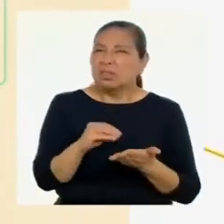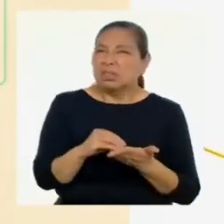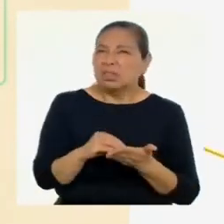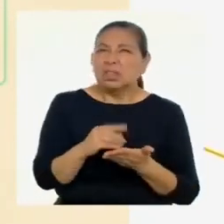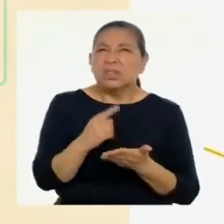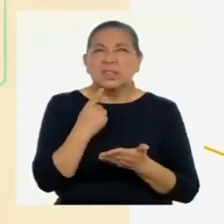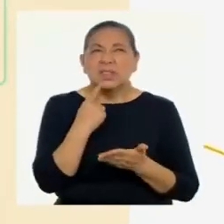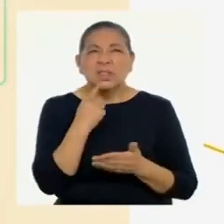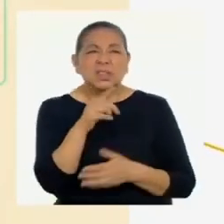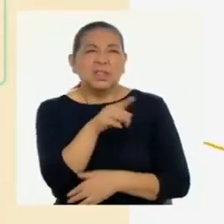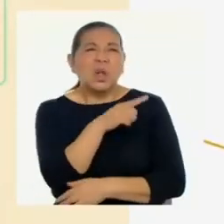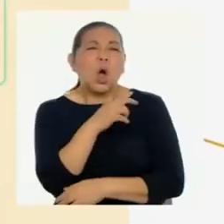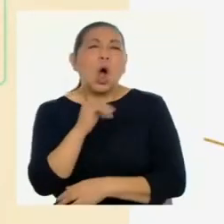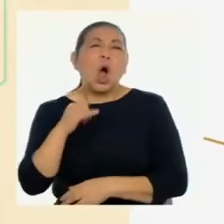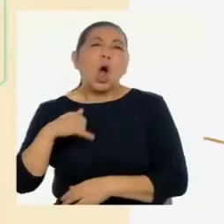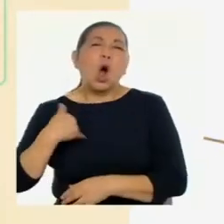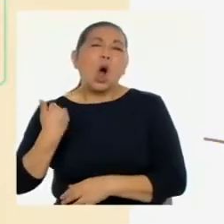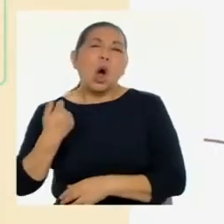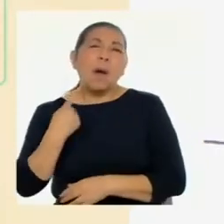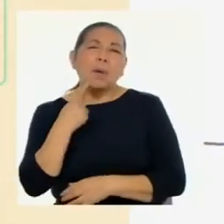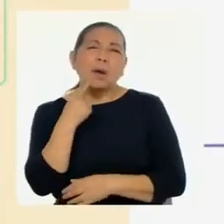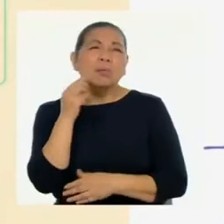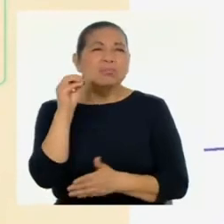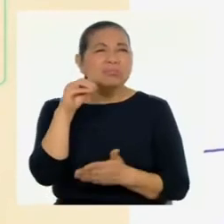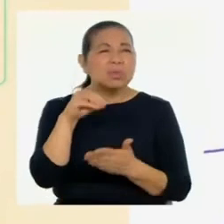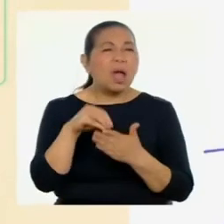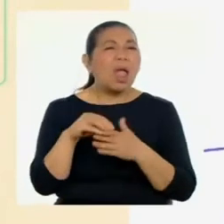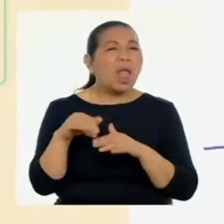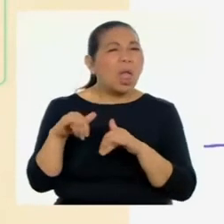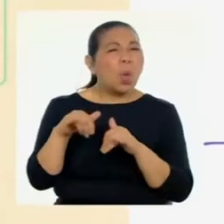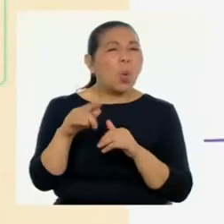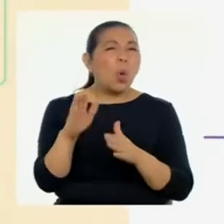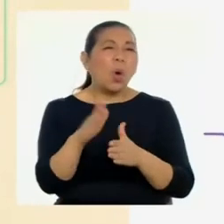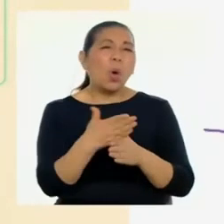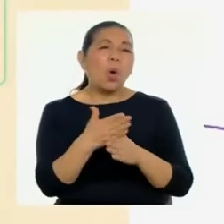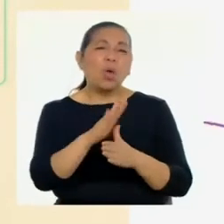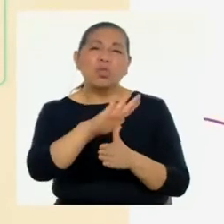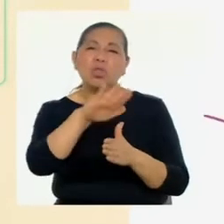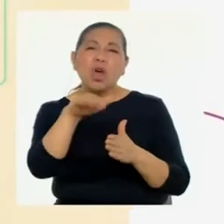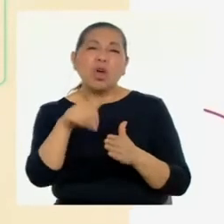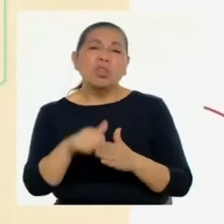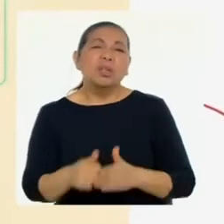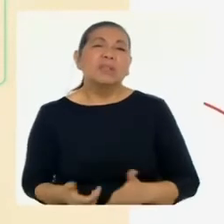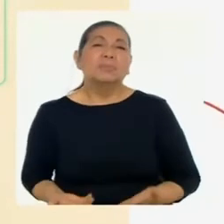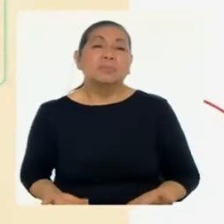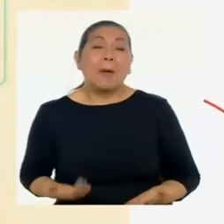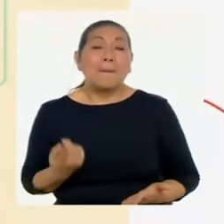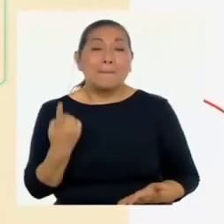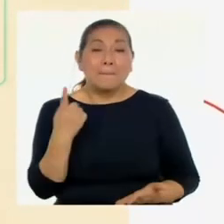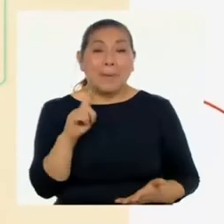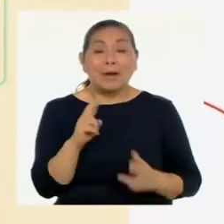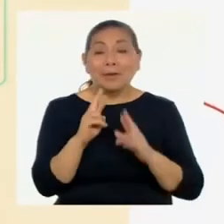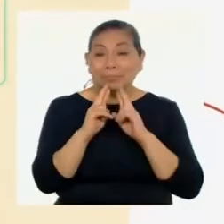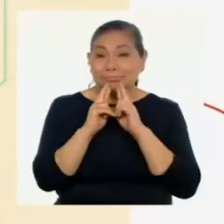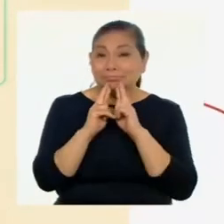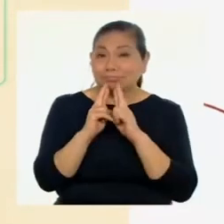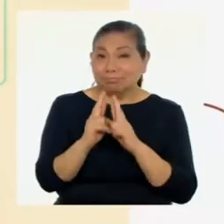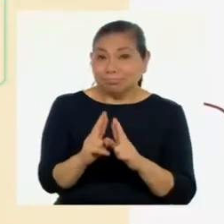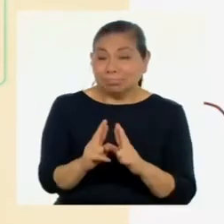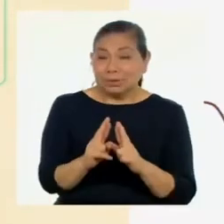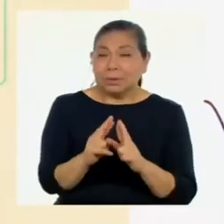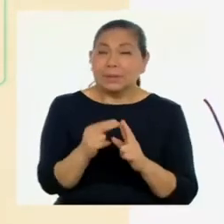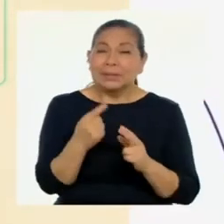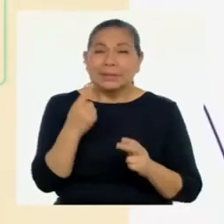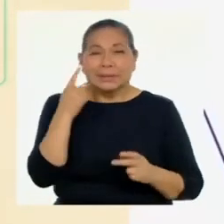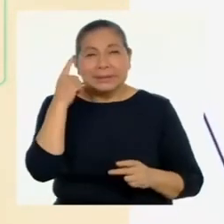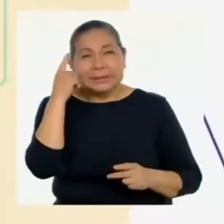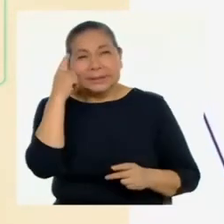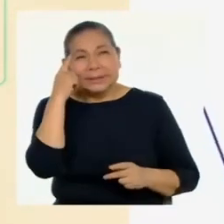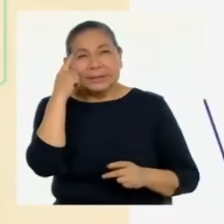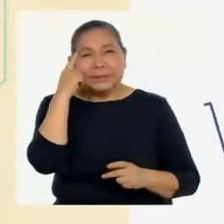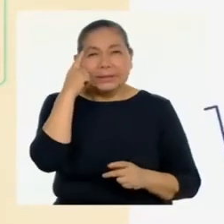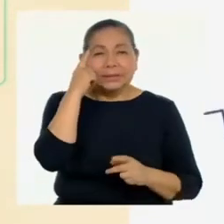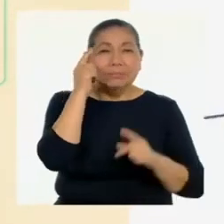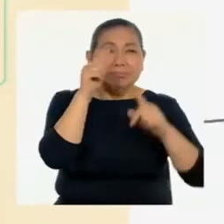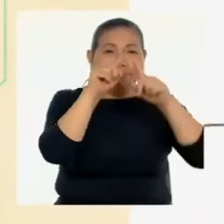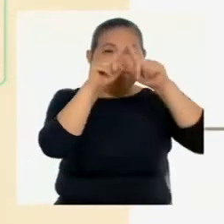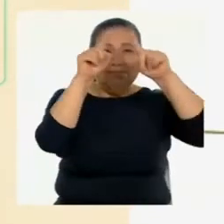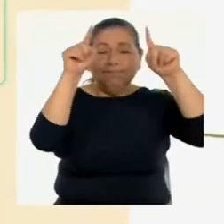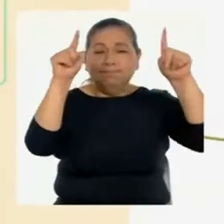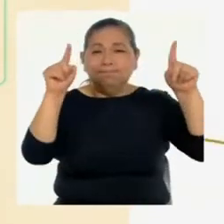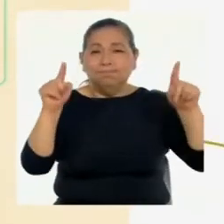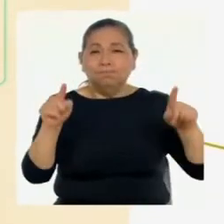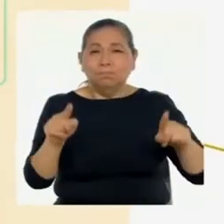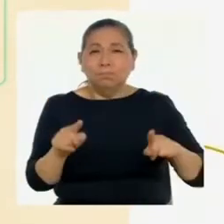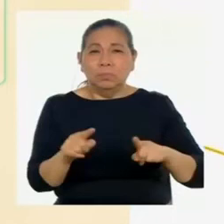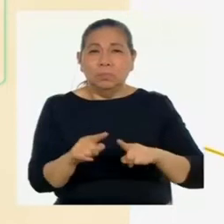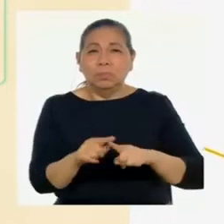las y los adolescentes para fomentar un trato igualitario entre todas y todos? Y para dar la respuesta, nos propusimos elaborar un afiche